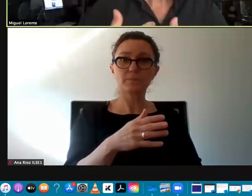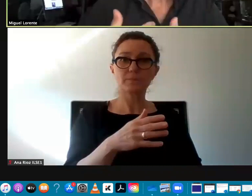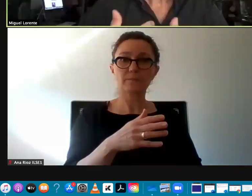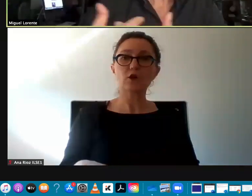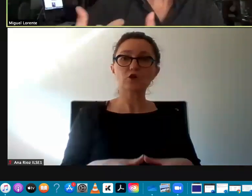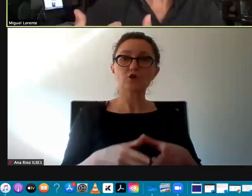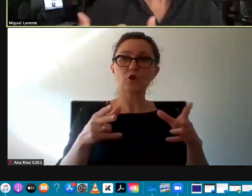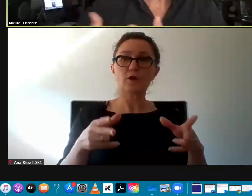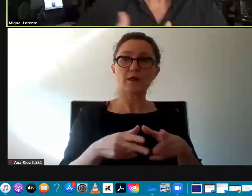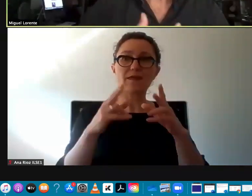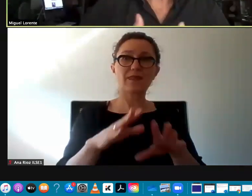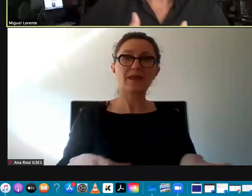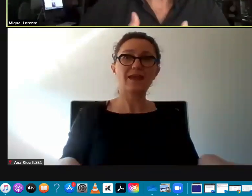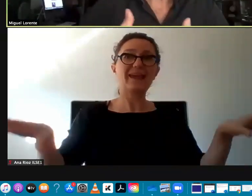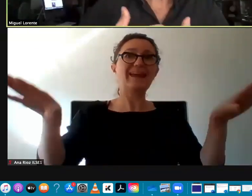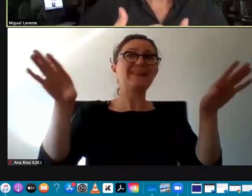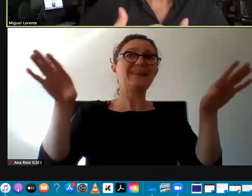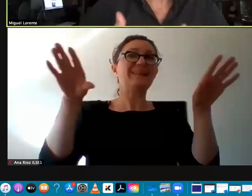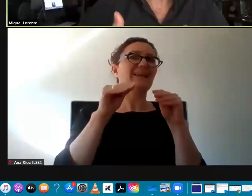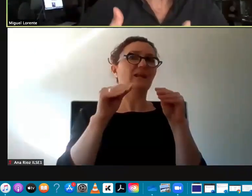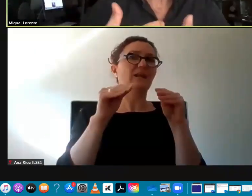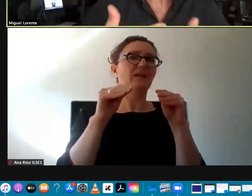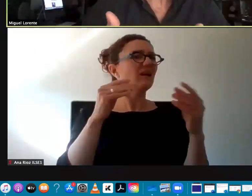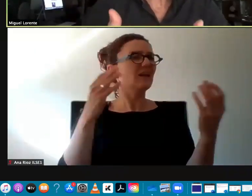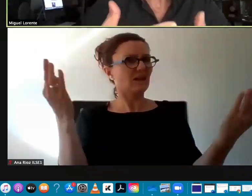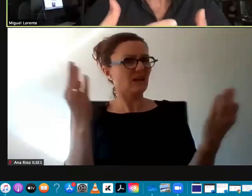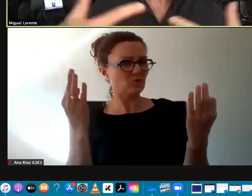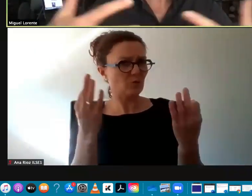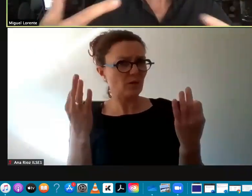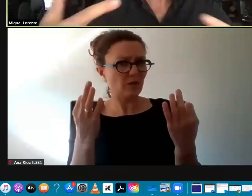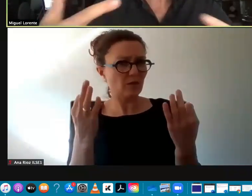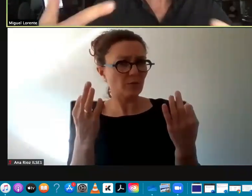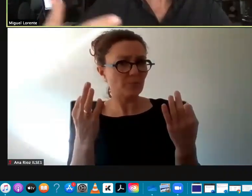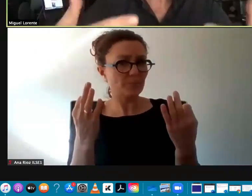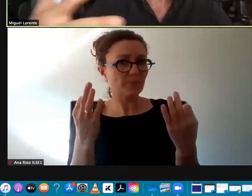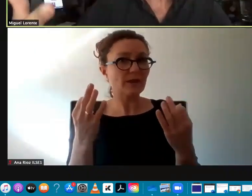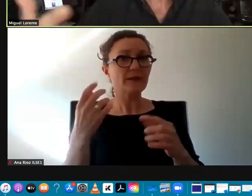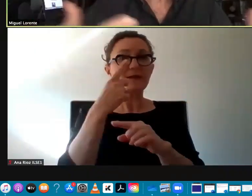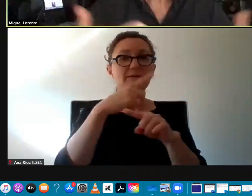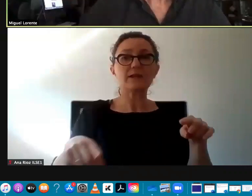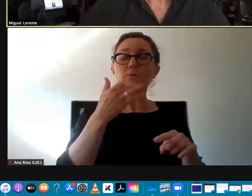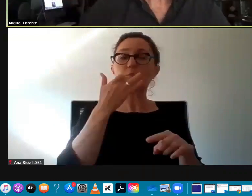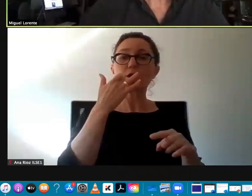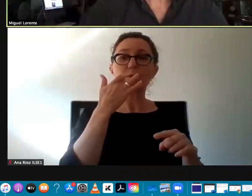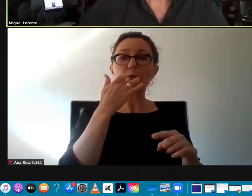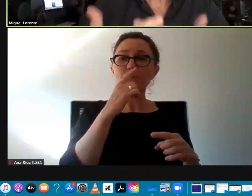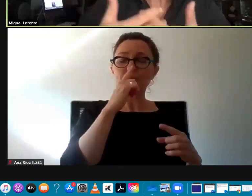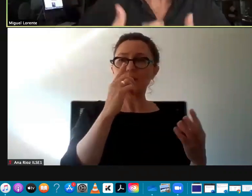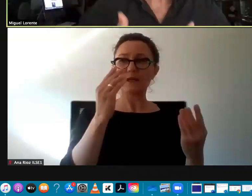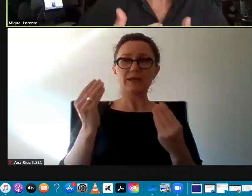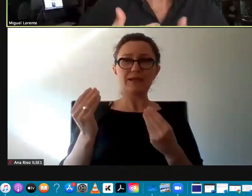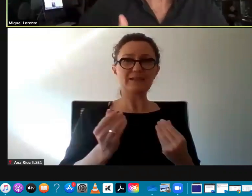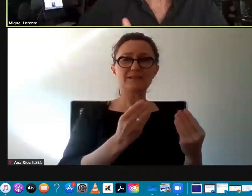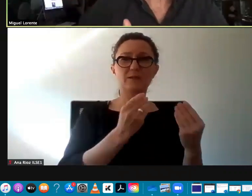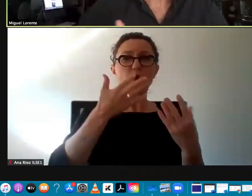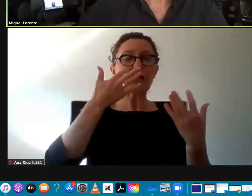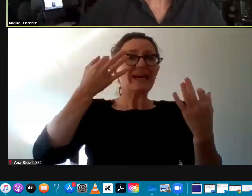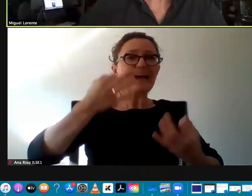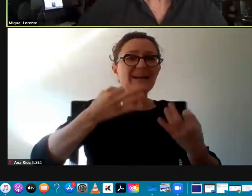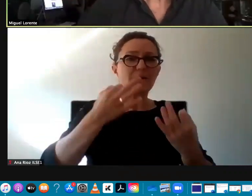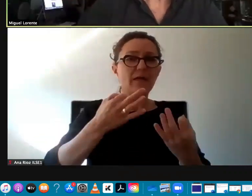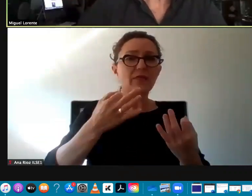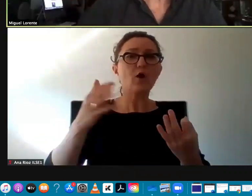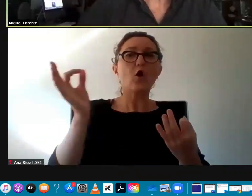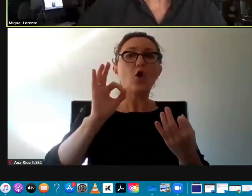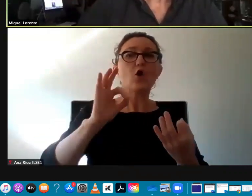Es decir, hay una diferencia entre lo que es el estímulo, la realidad objetiva y lo que se interpreta sobre esa realidad, que